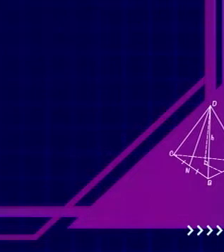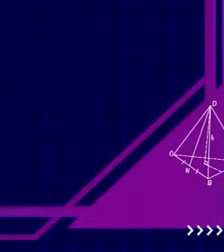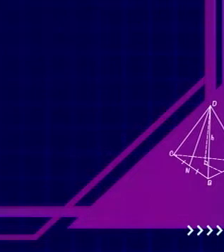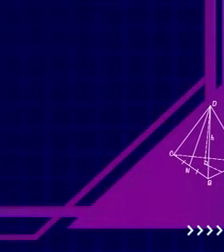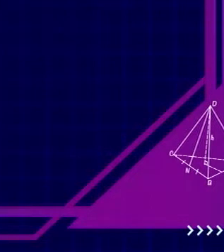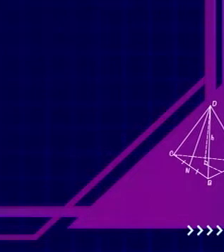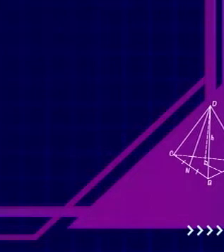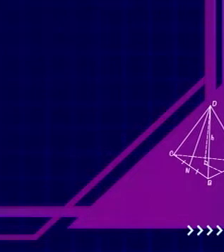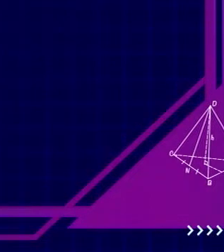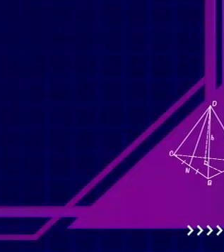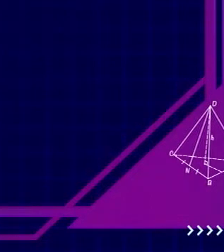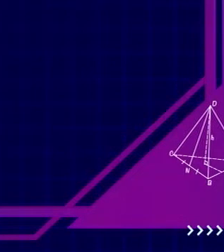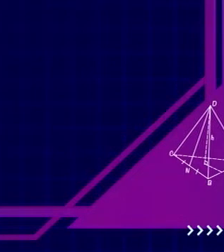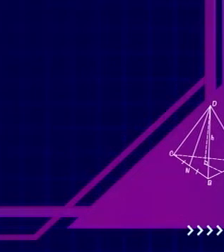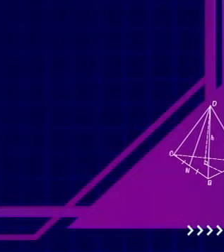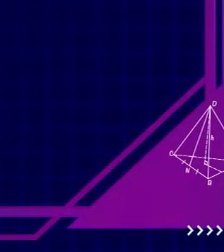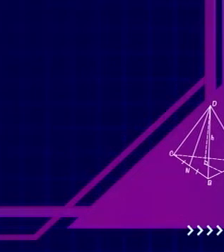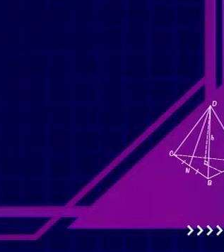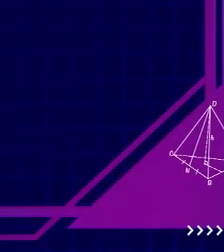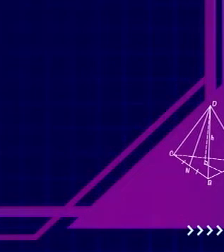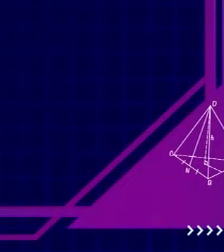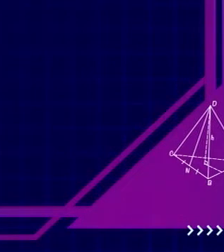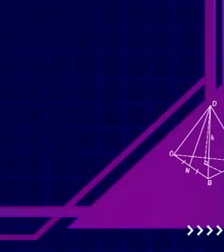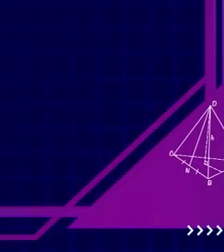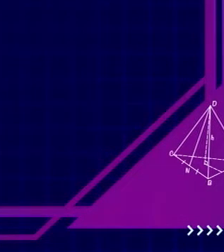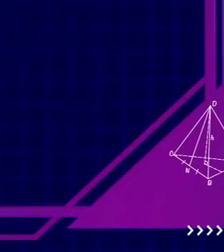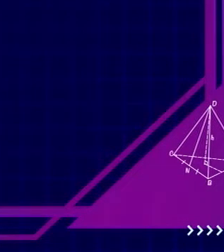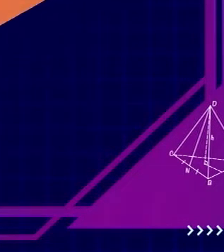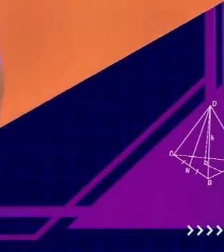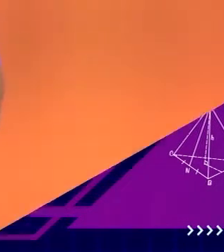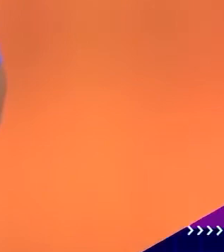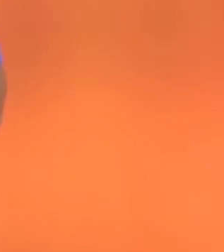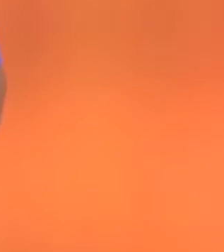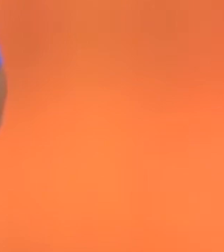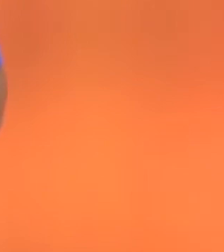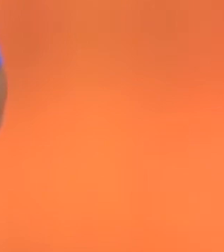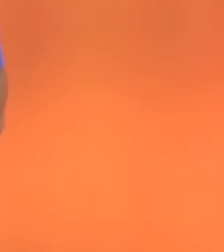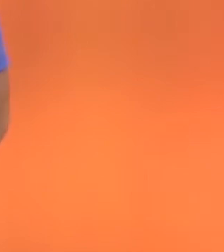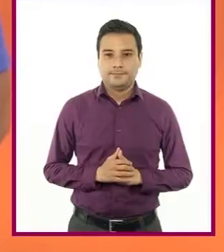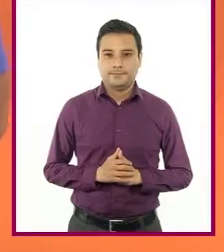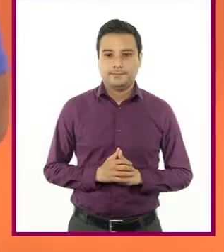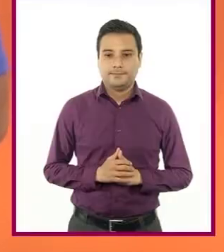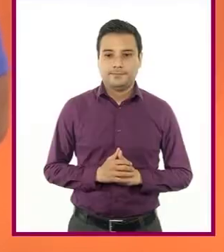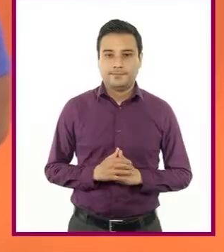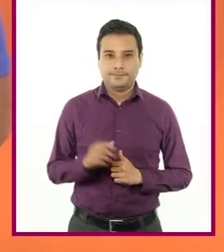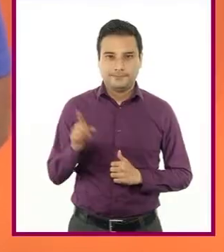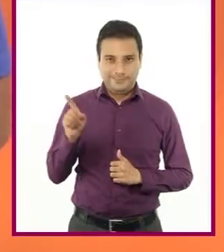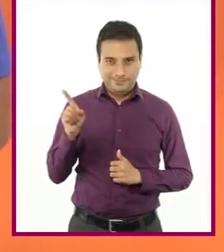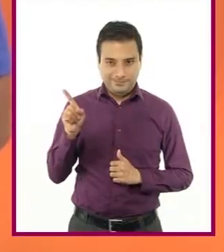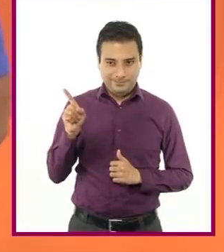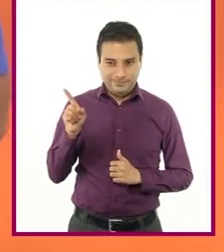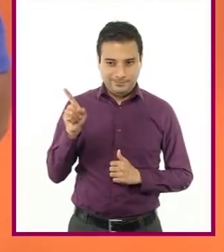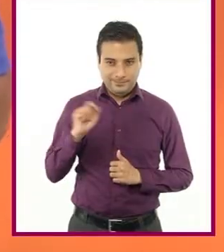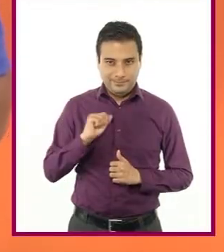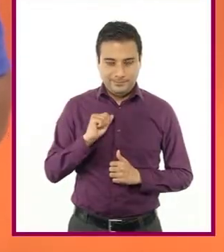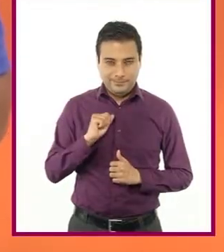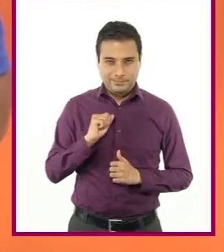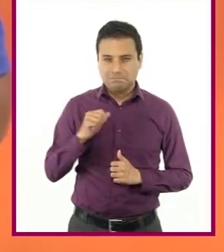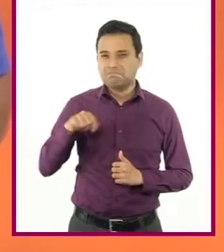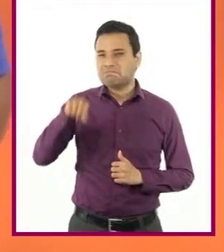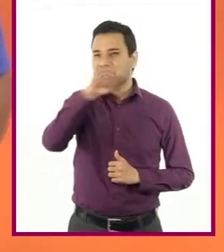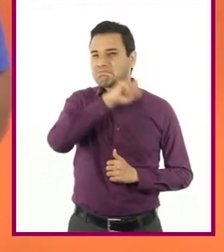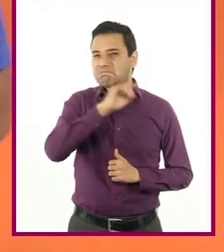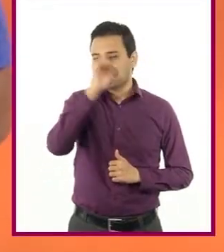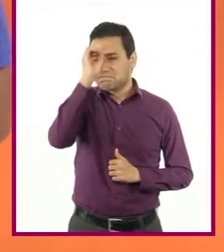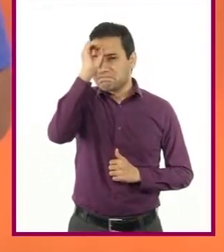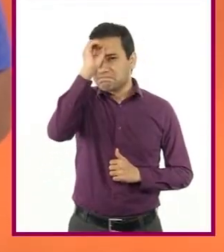equipo favorito de Olga para lograr la anotación? Alumnas y alumnos de segundo grado de secundaria, ¿qué piensan que se